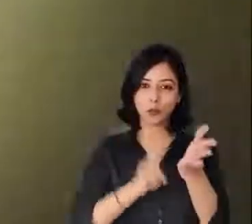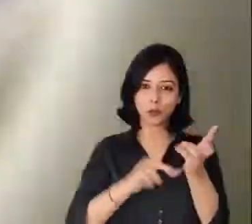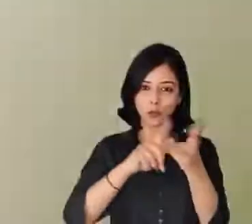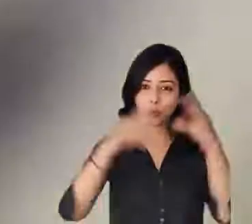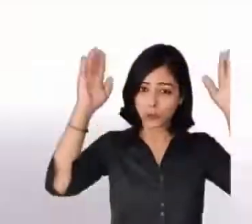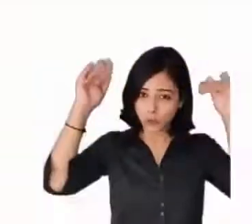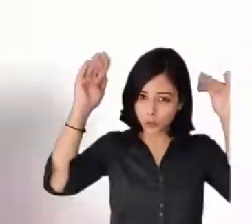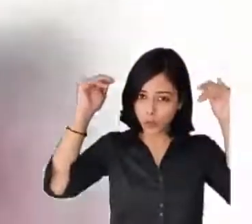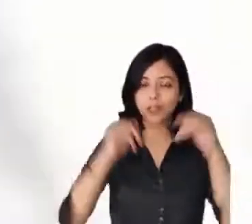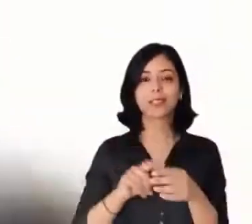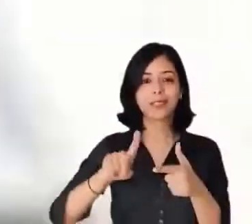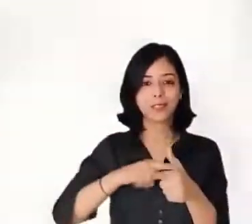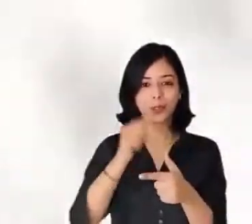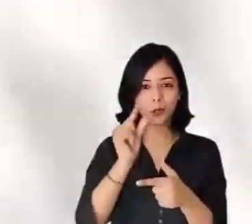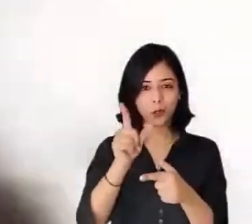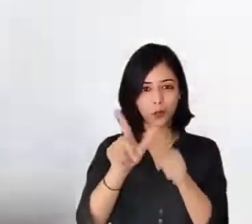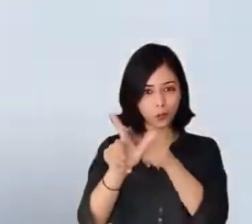joven.